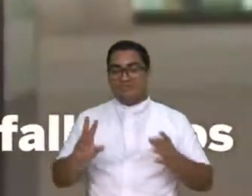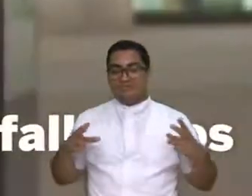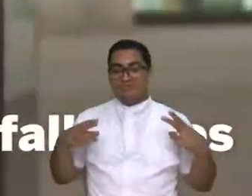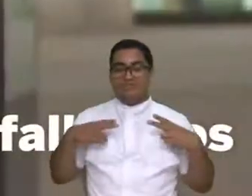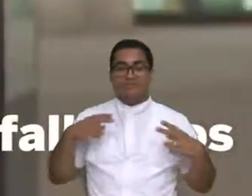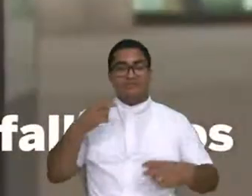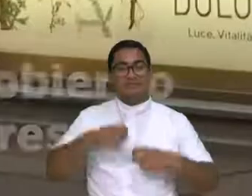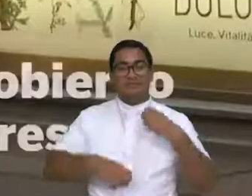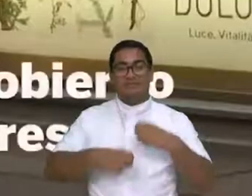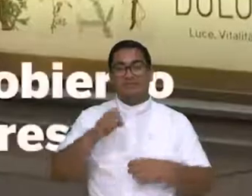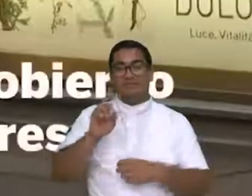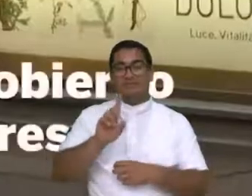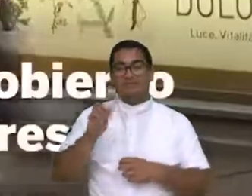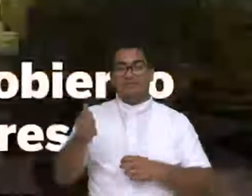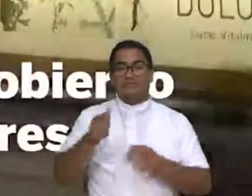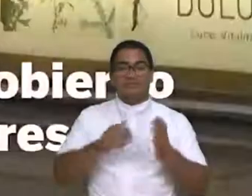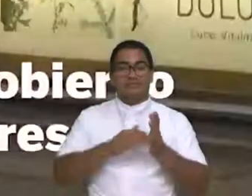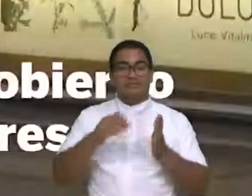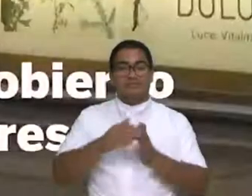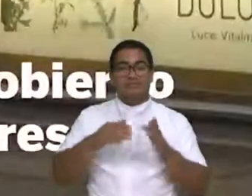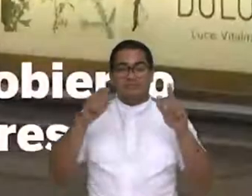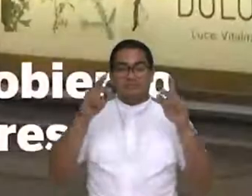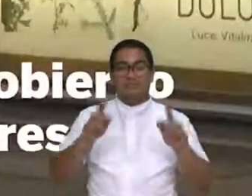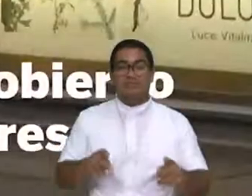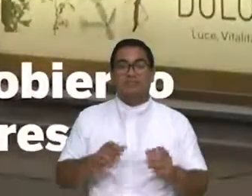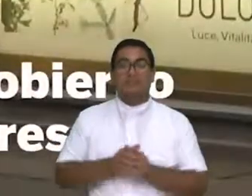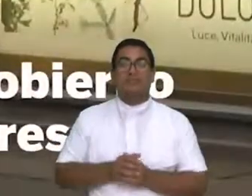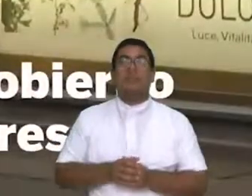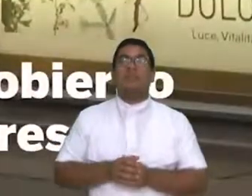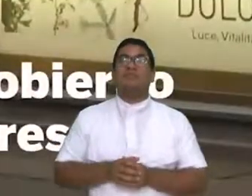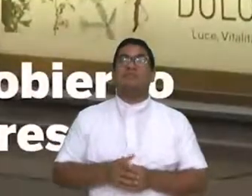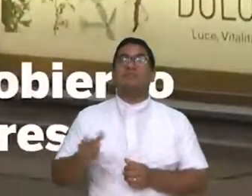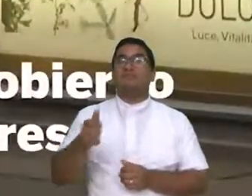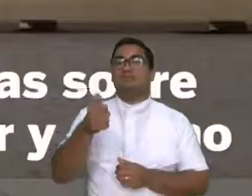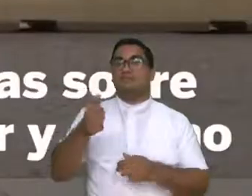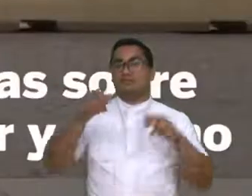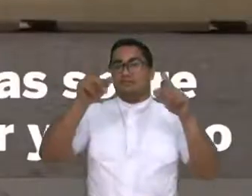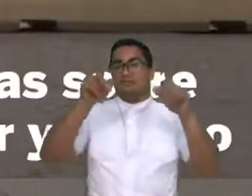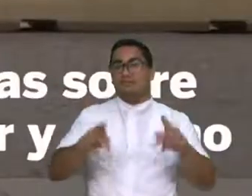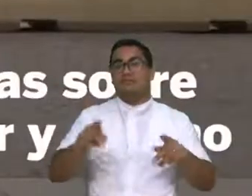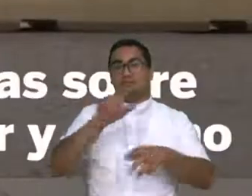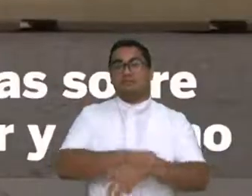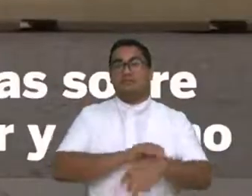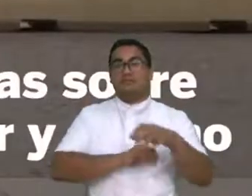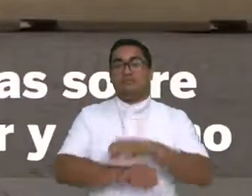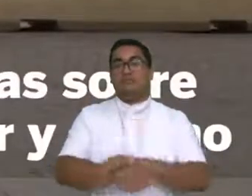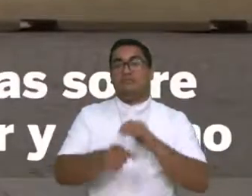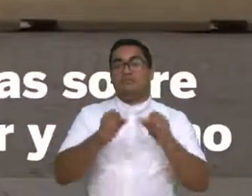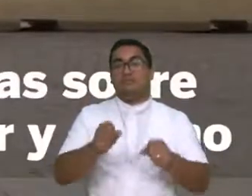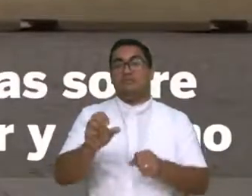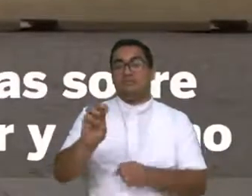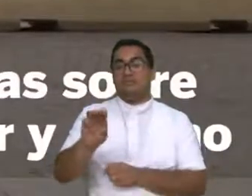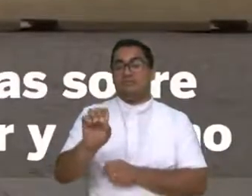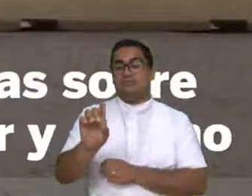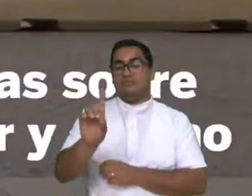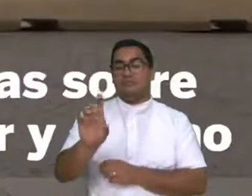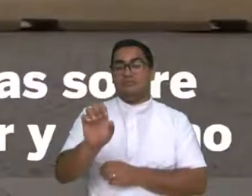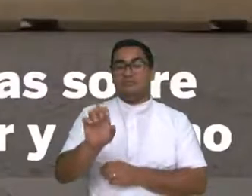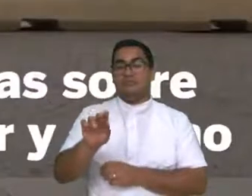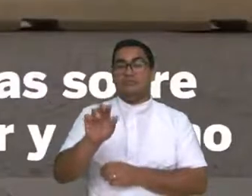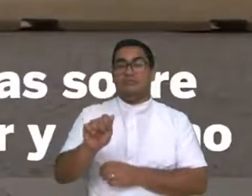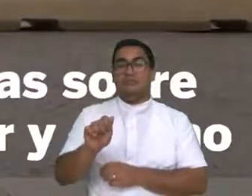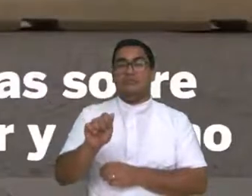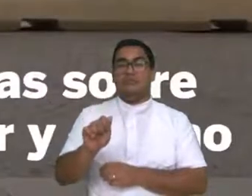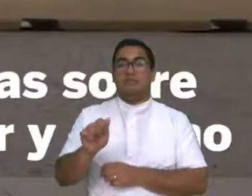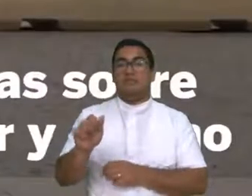unos 16 millones de personas. En tanto, 6 presos de la cárcel de Módena, ubicada al norte de este país, han